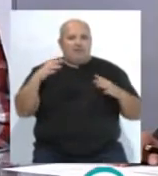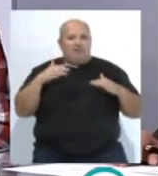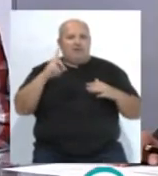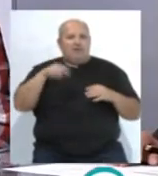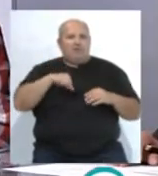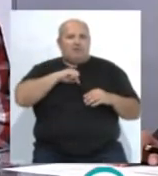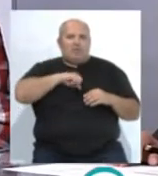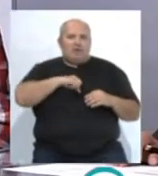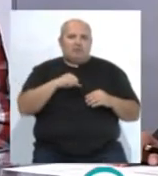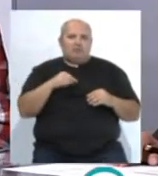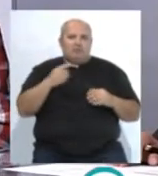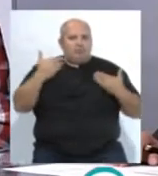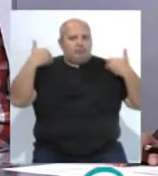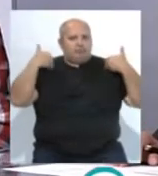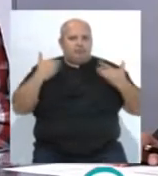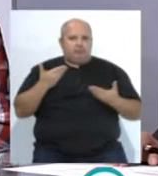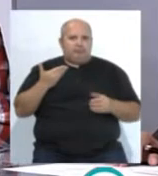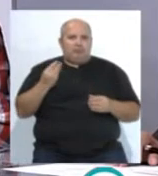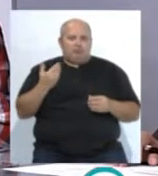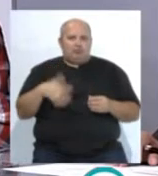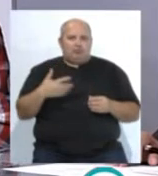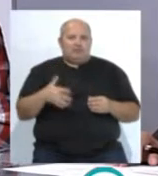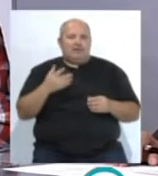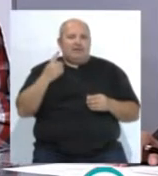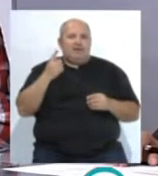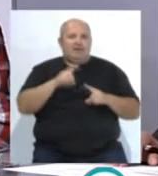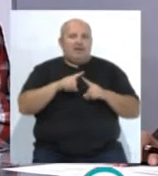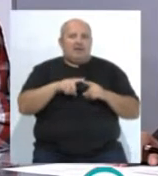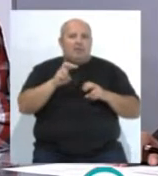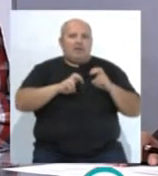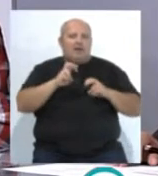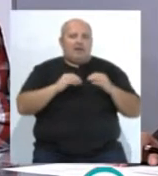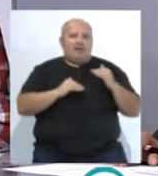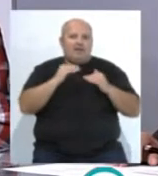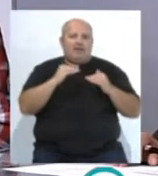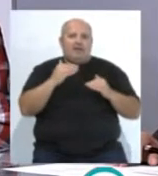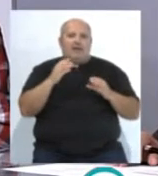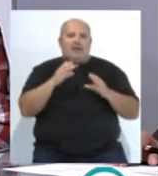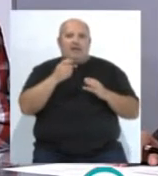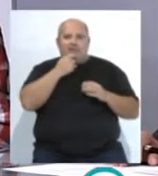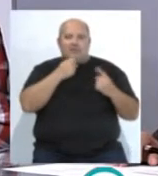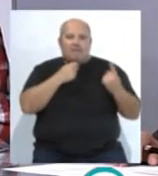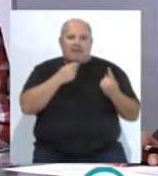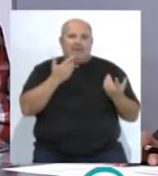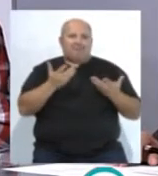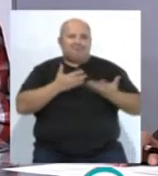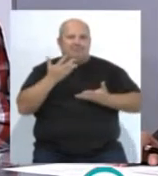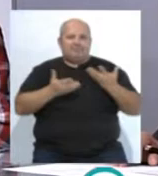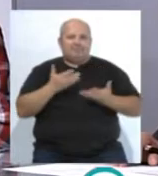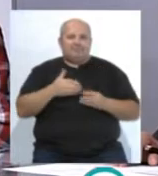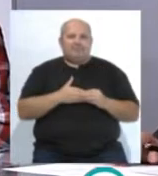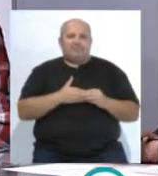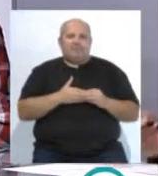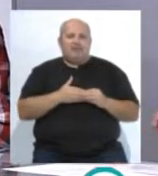también se juegan mucho. Porque sí, ellos están intentando ascender de categoría, ser árbitros de primera. Yo no creo